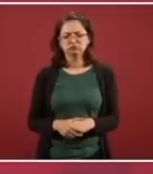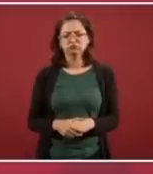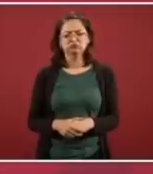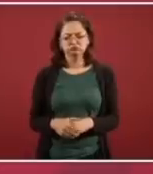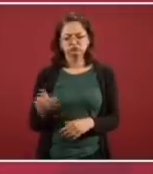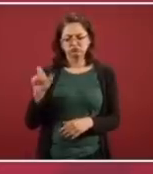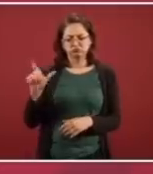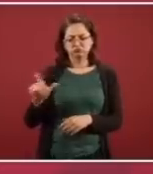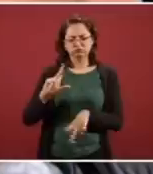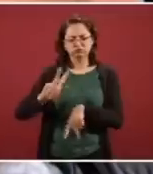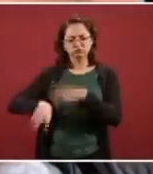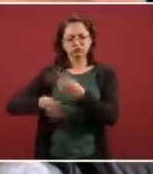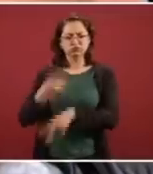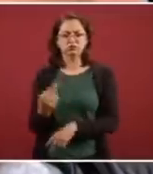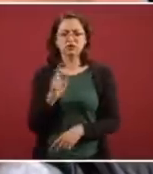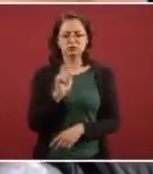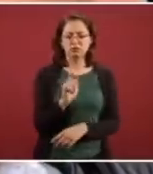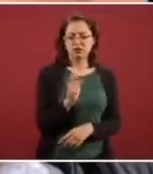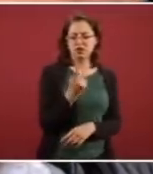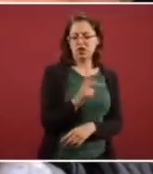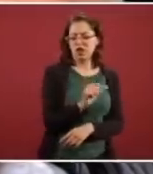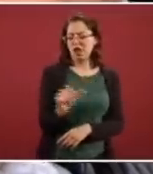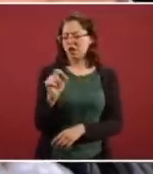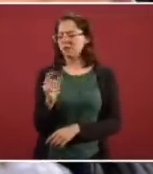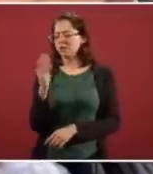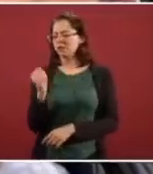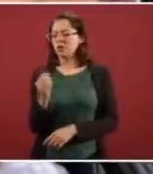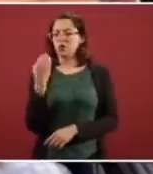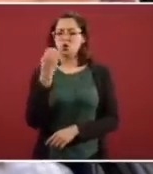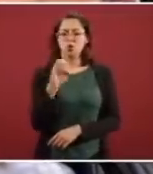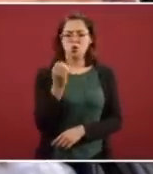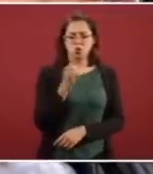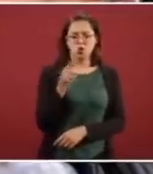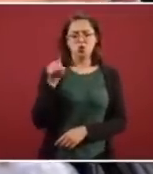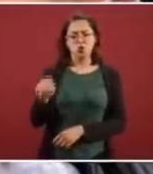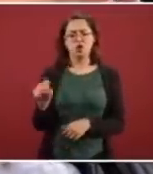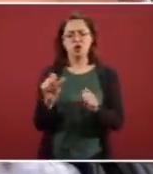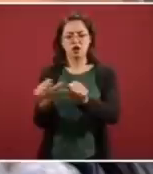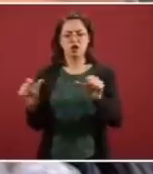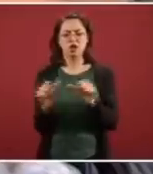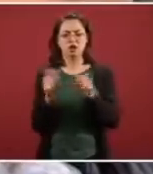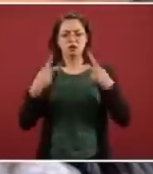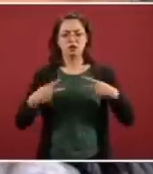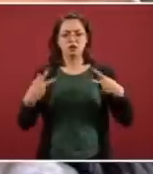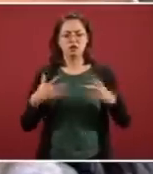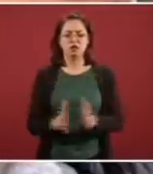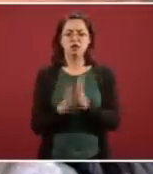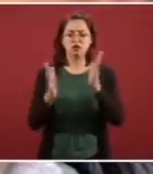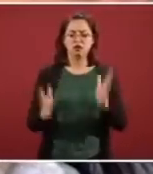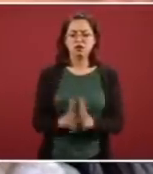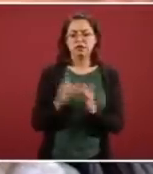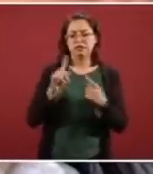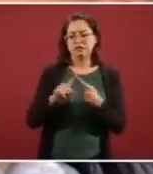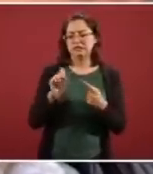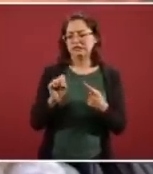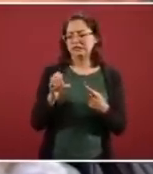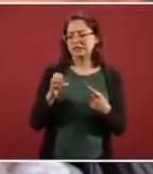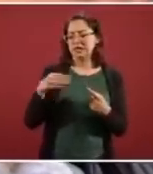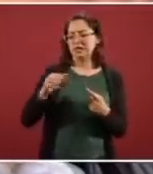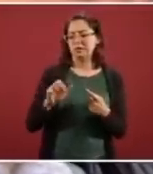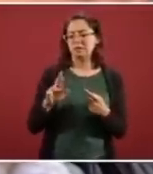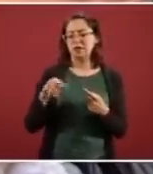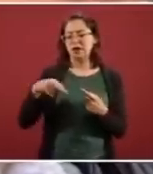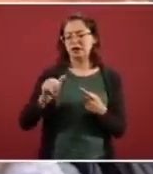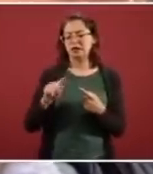hecho, del 22 al 29 de octubre fueron las áreas de participación ciudadana de Semarnat y Profepa, y ellos dijeron que usted